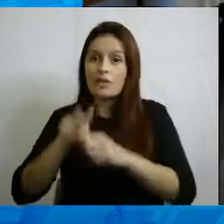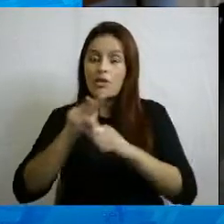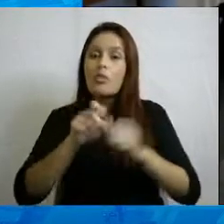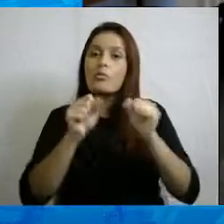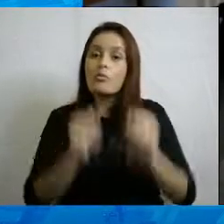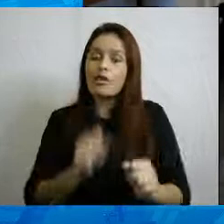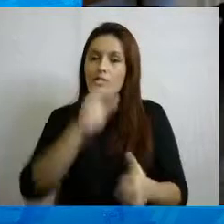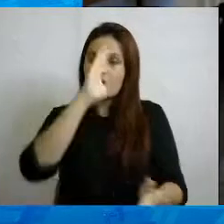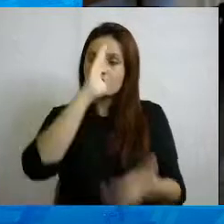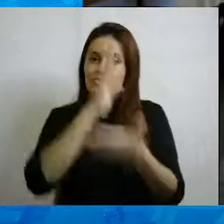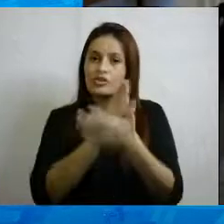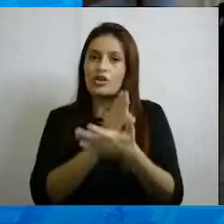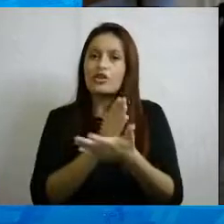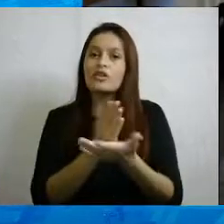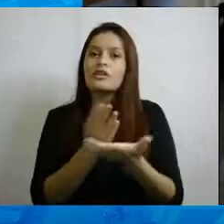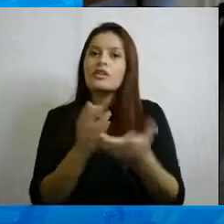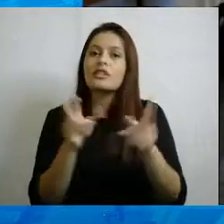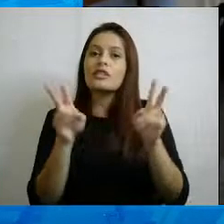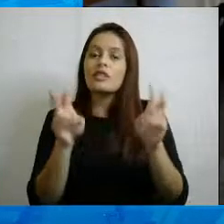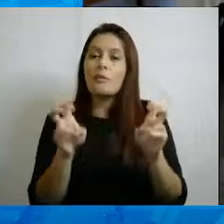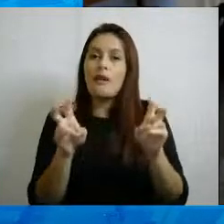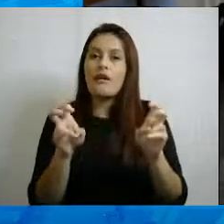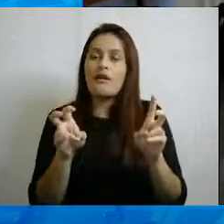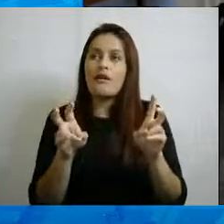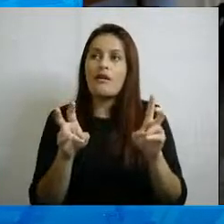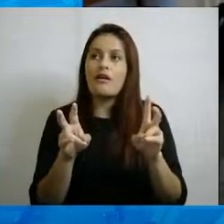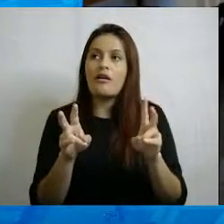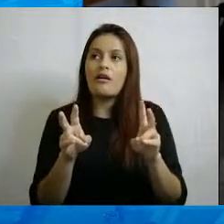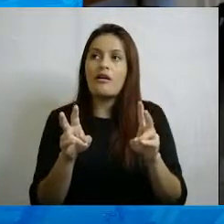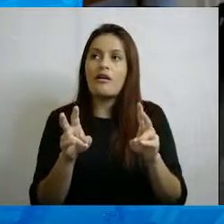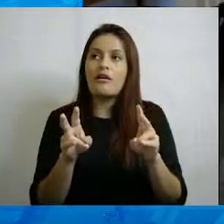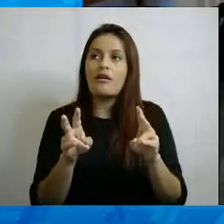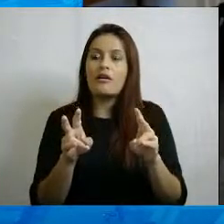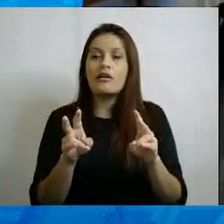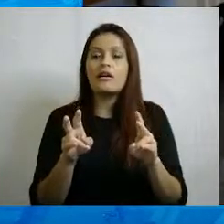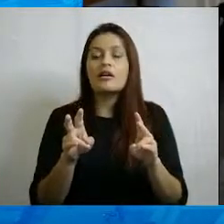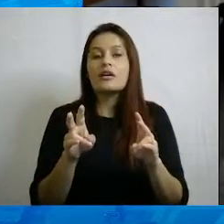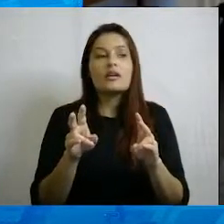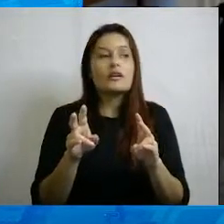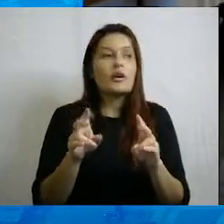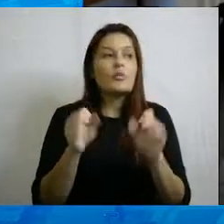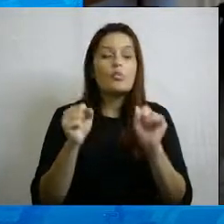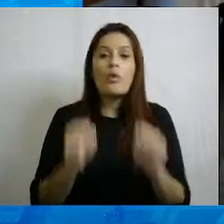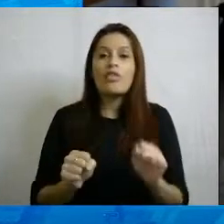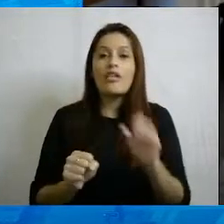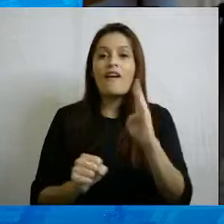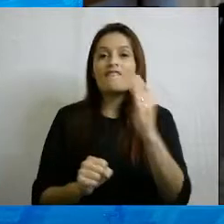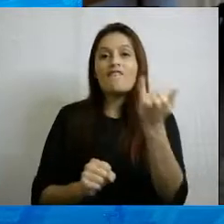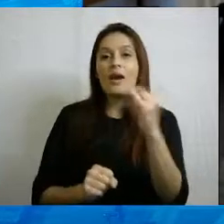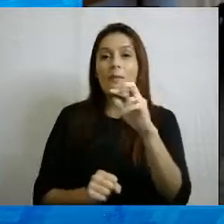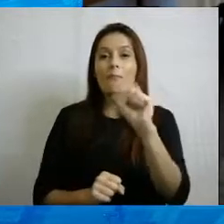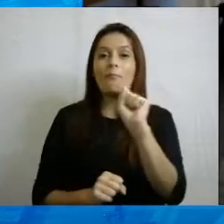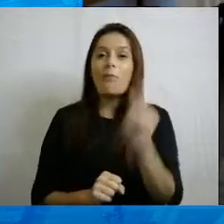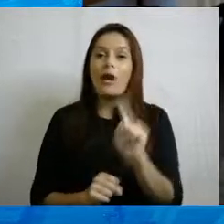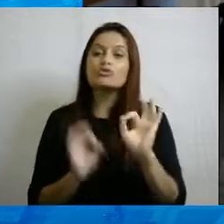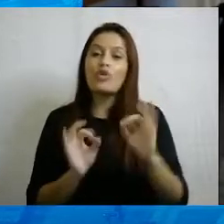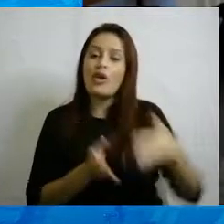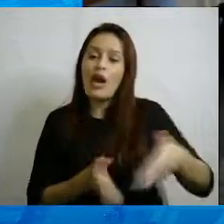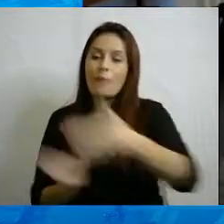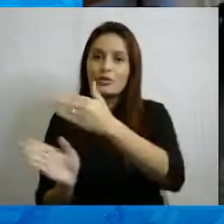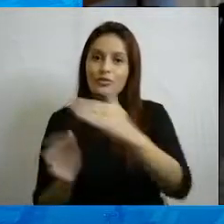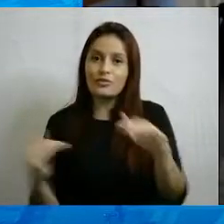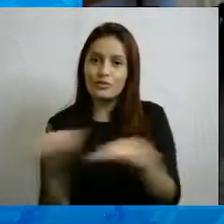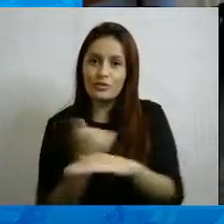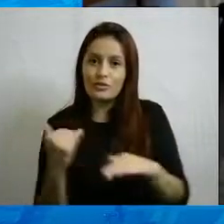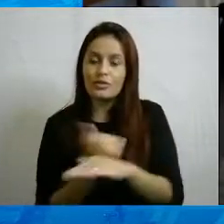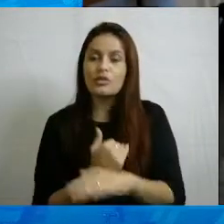respecto a este tema e impulsáramos en conjunto, porque los camiones tienen alternativas por el bypass, por las carreteras. Y lo segundo, complementar